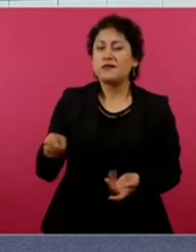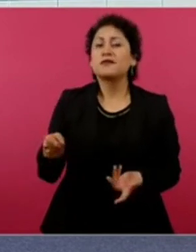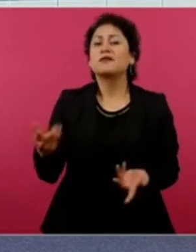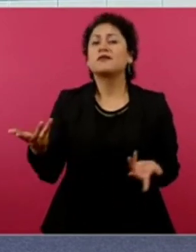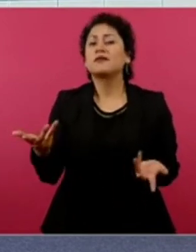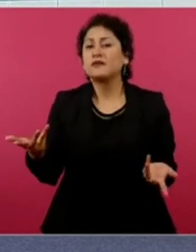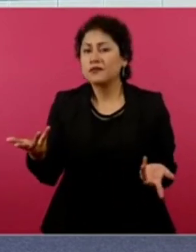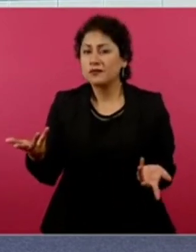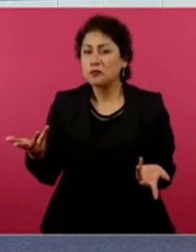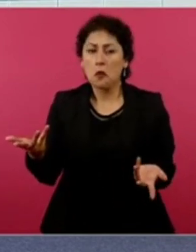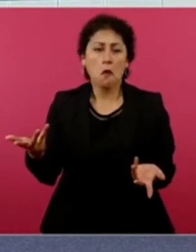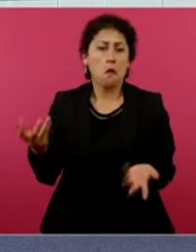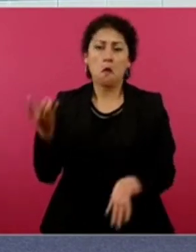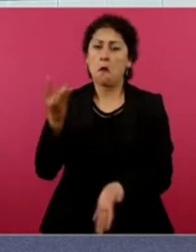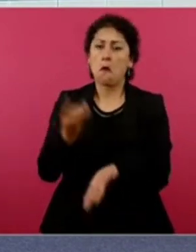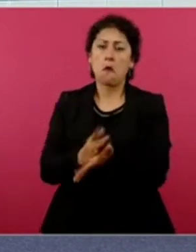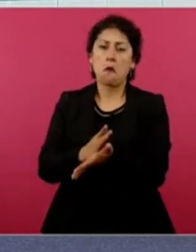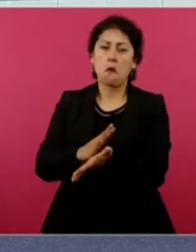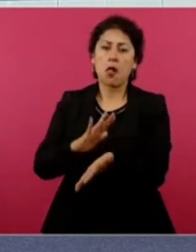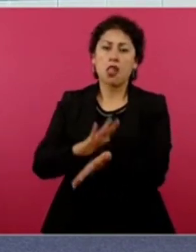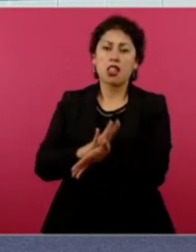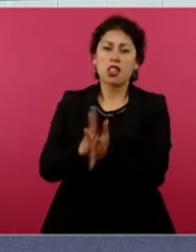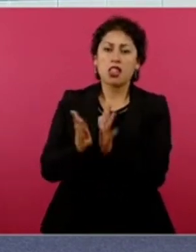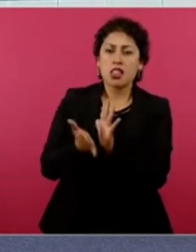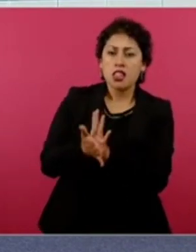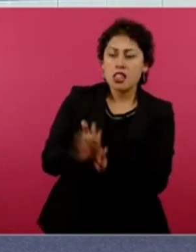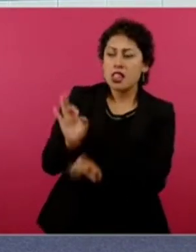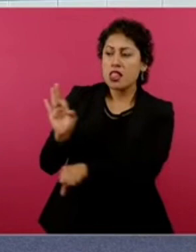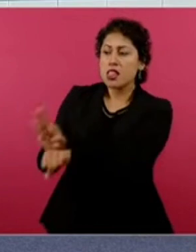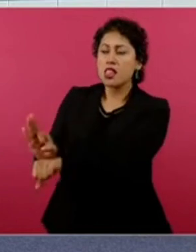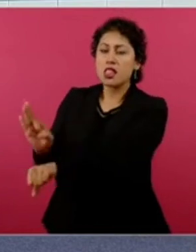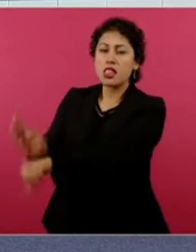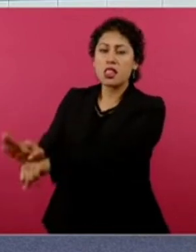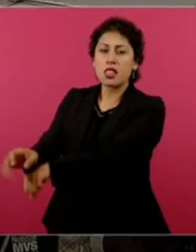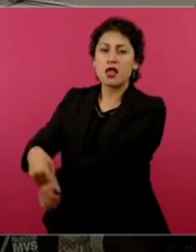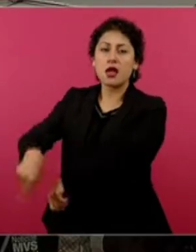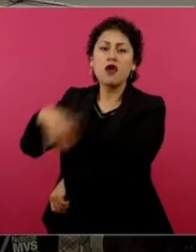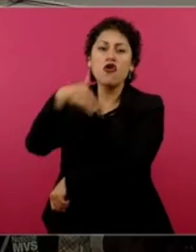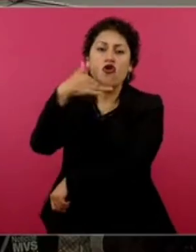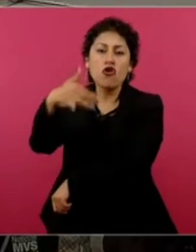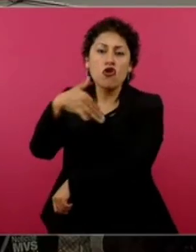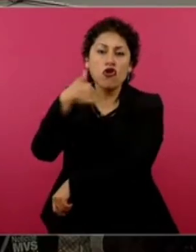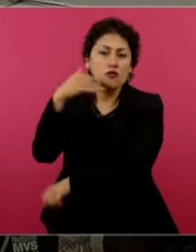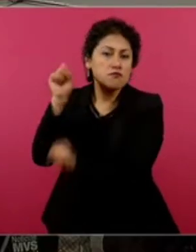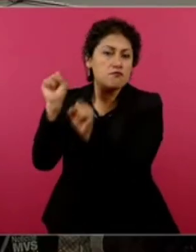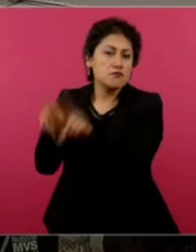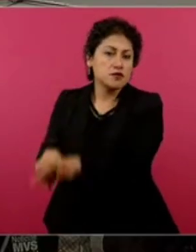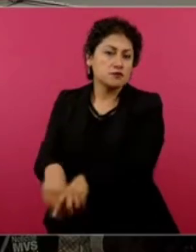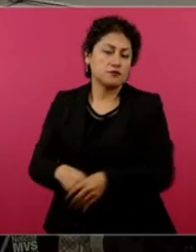la complicidad en actos de corrupción. Pero miren,